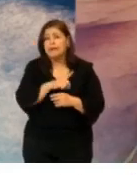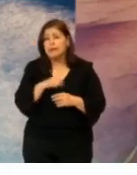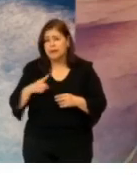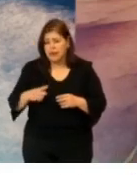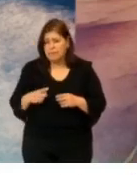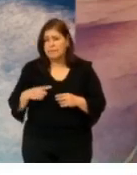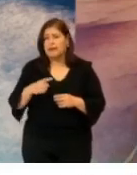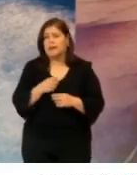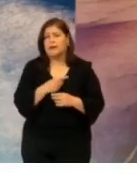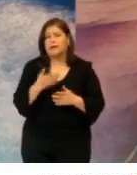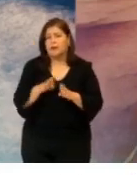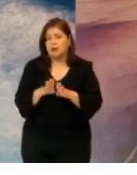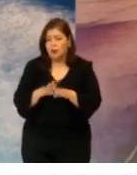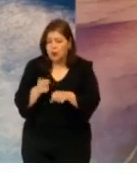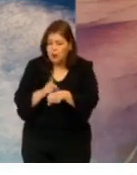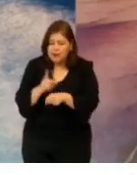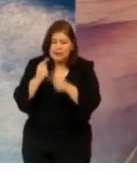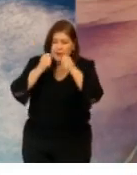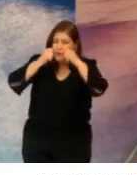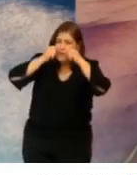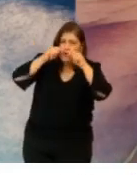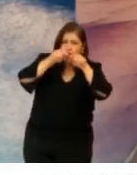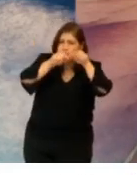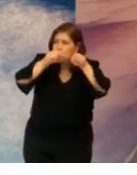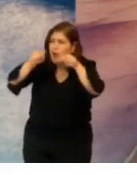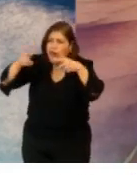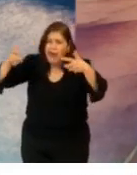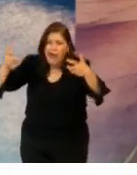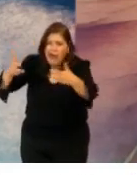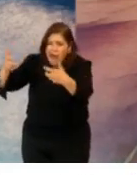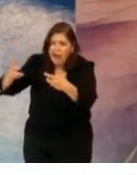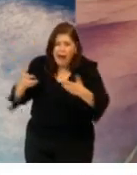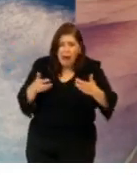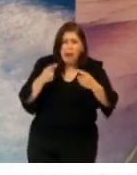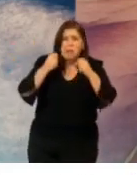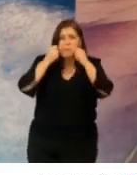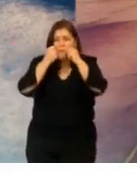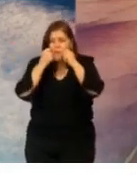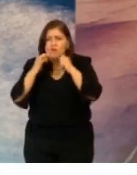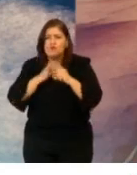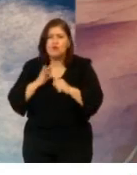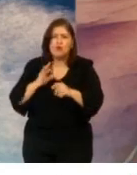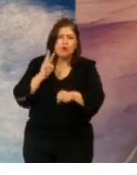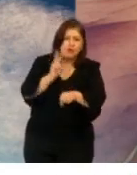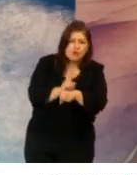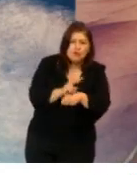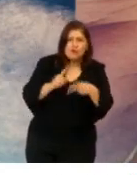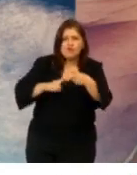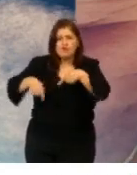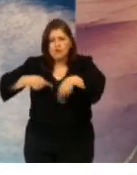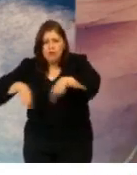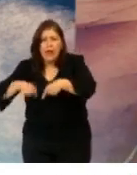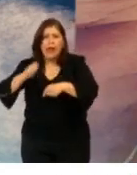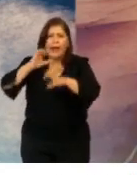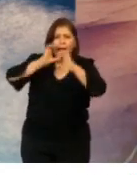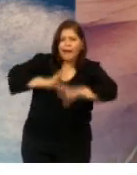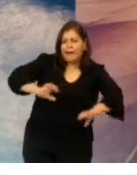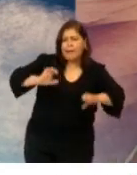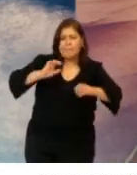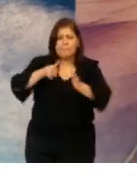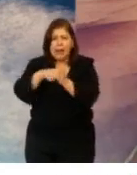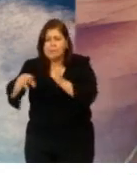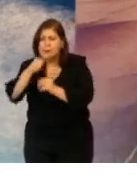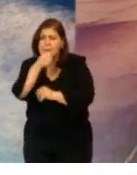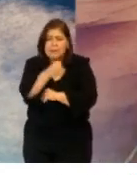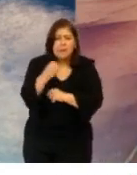a su respuesta no importa lo que usted haga. Puede ser portero, futbolista, cantante, periodista,